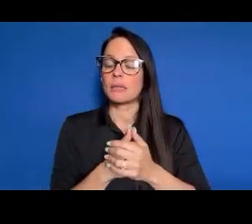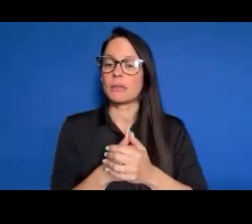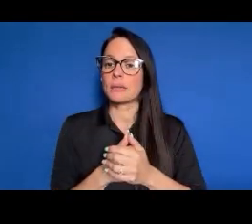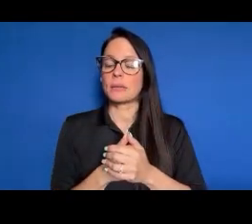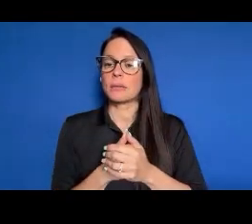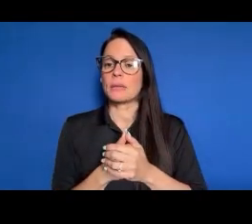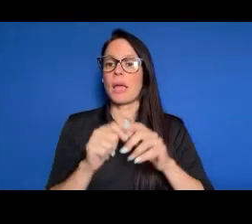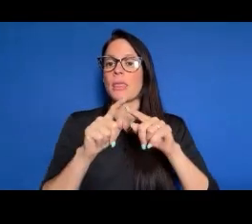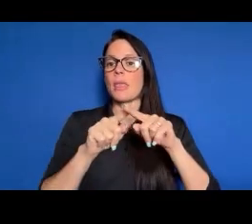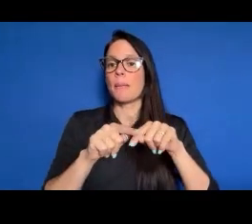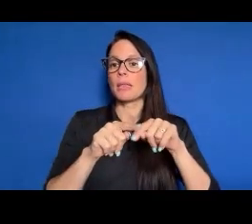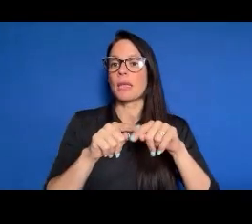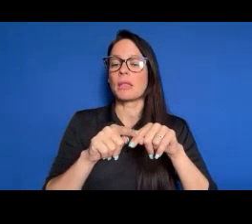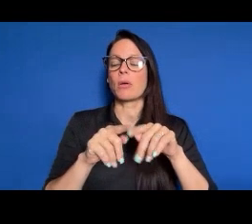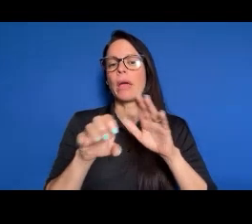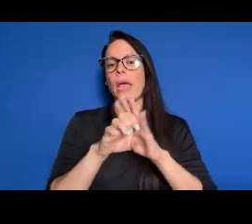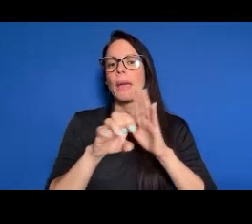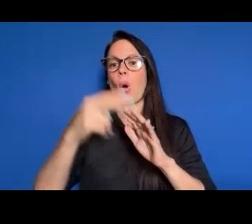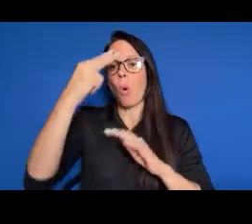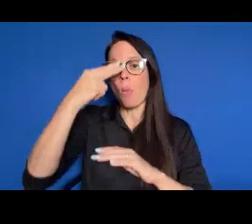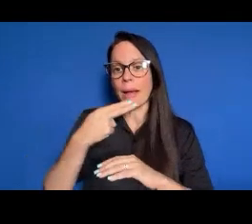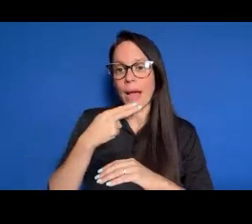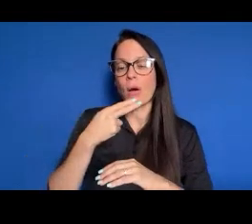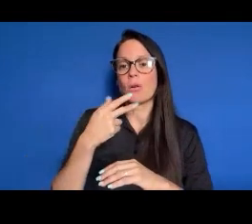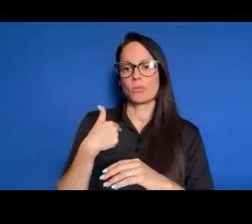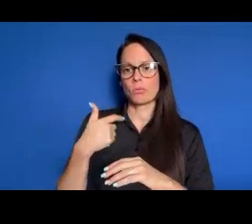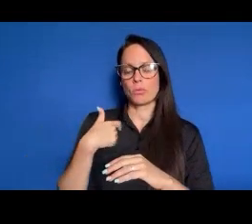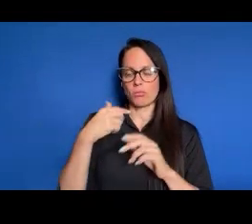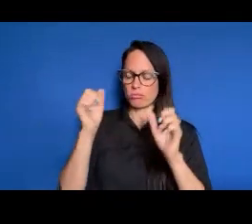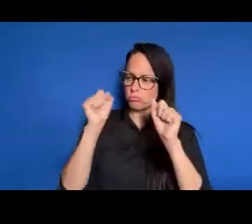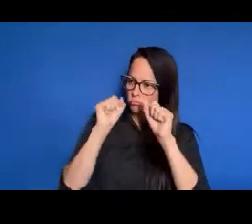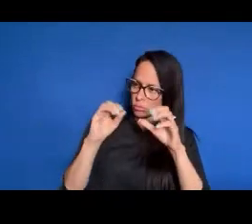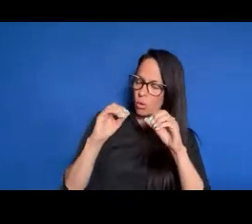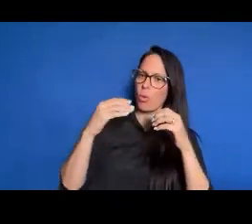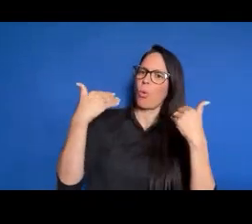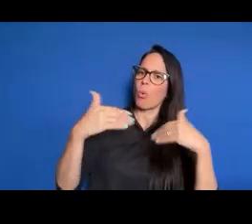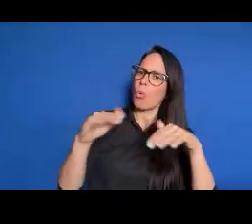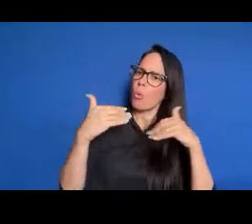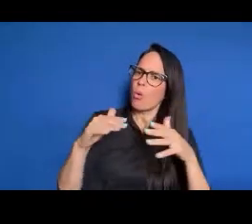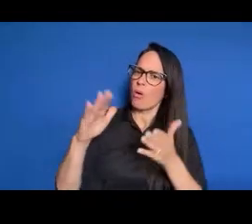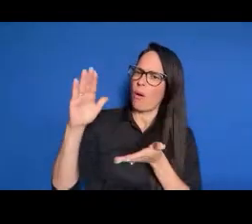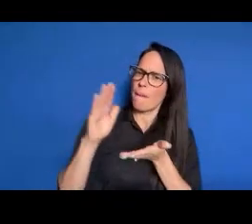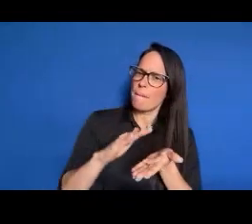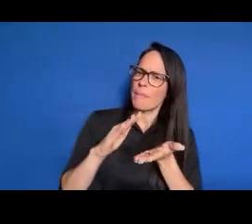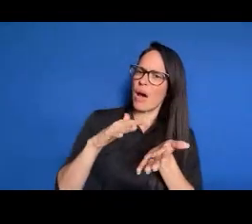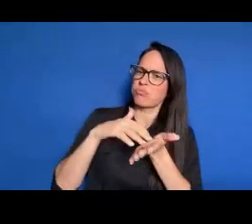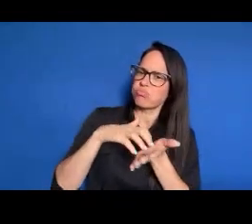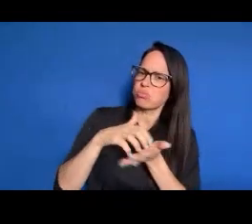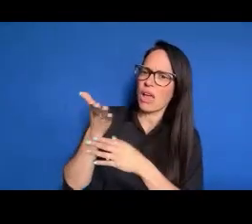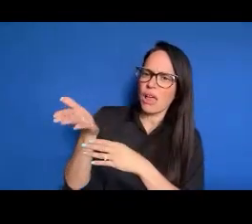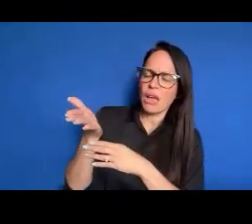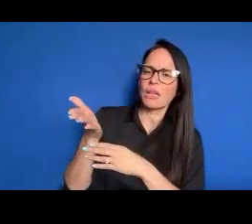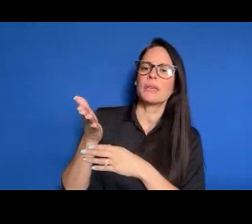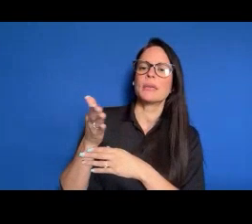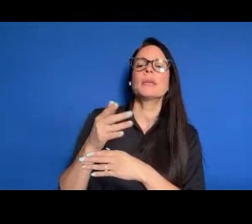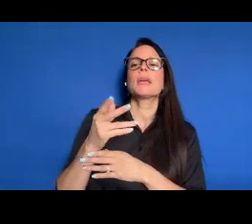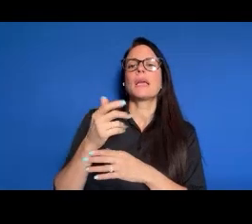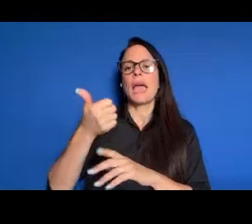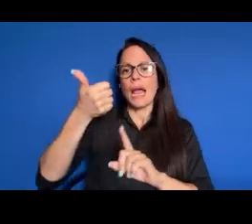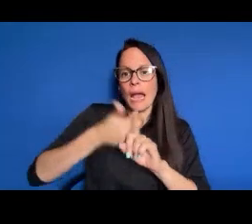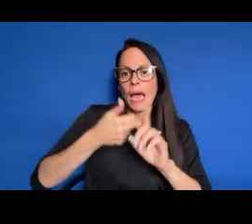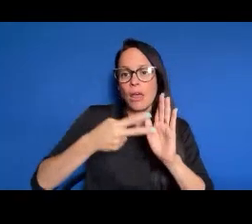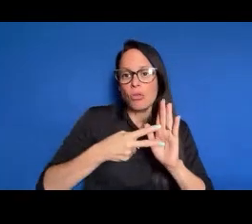desde Macao, pues a mí también me sorprende que haya salido con baja vulnerabilidad. Esto es un índice que sale cada 2 años, así que también eso es algo que